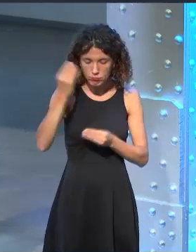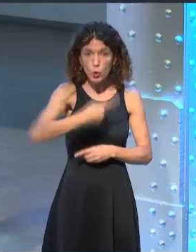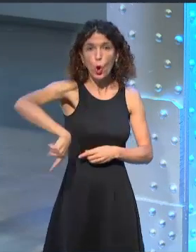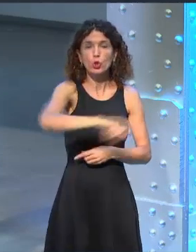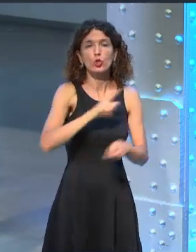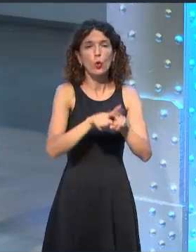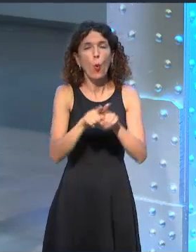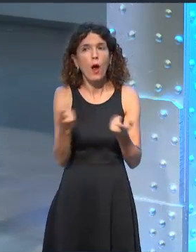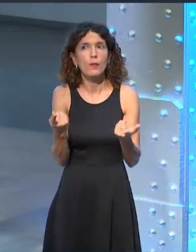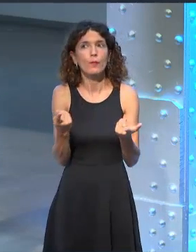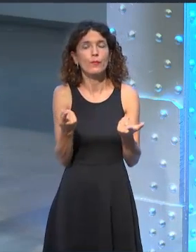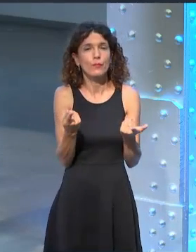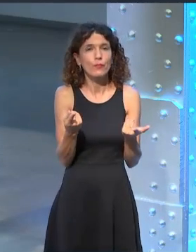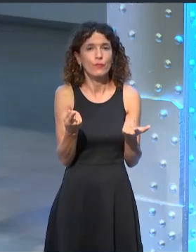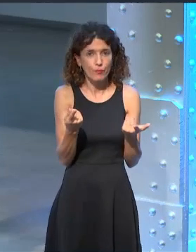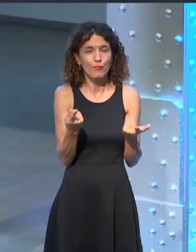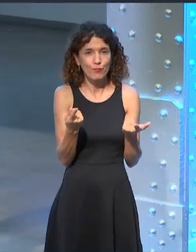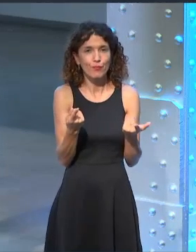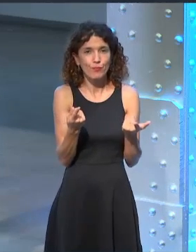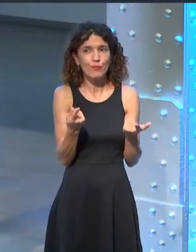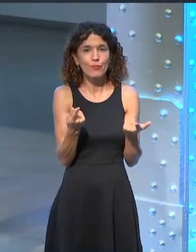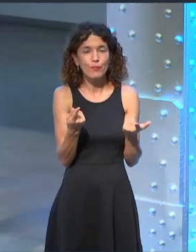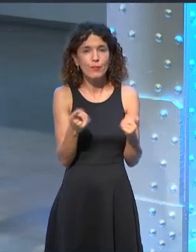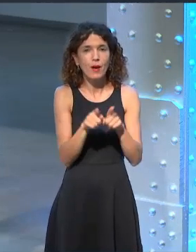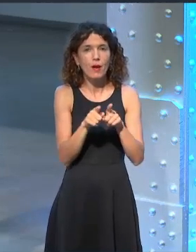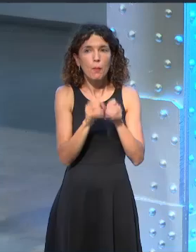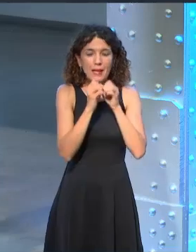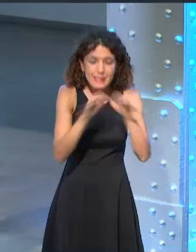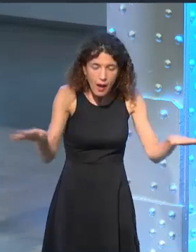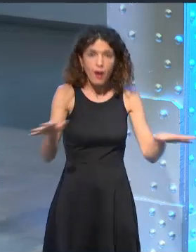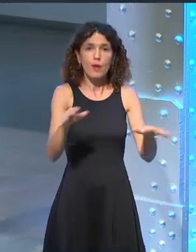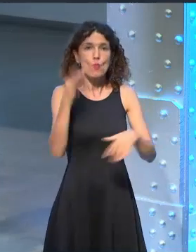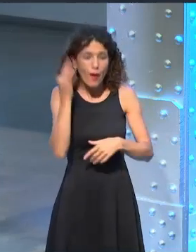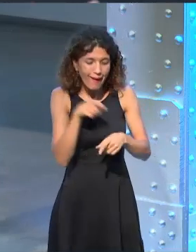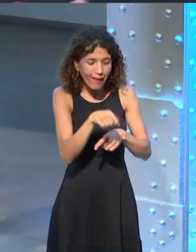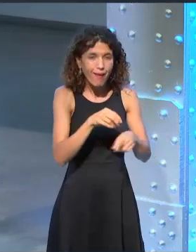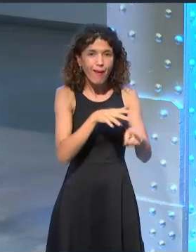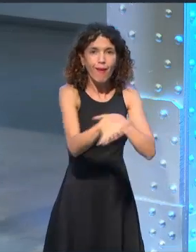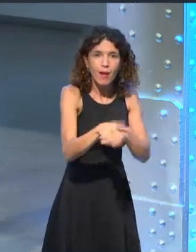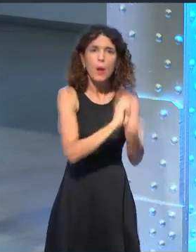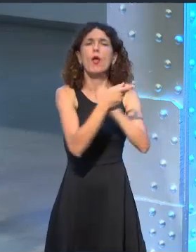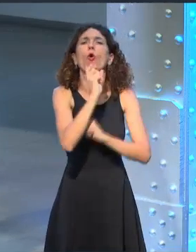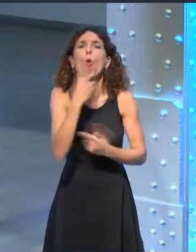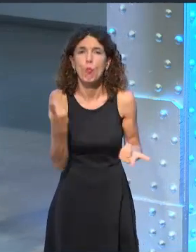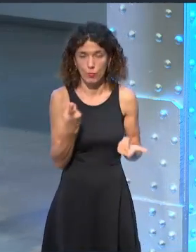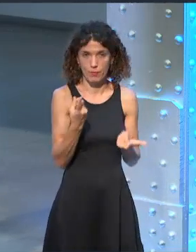nosotros vamos a cambiar ese mensaje que estamos dando a las mujeres. Entonces, yo creo que